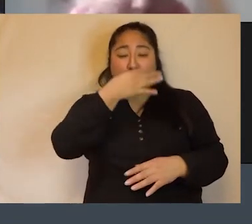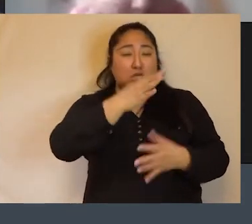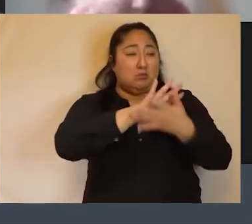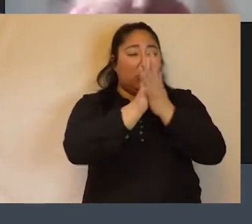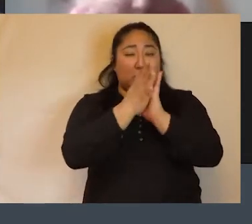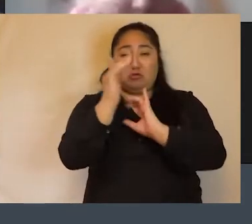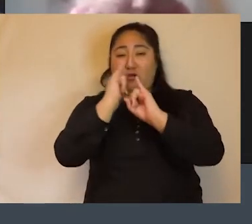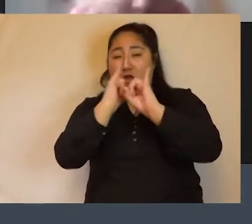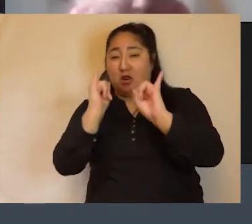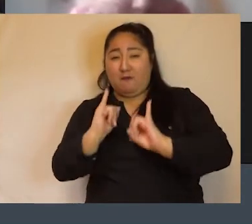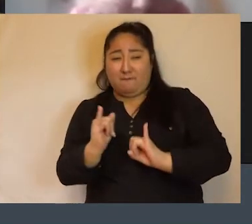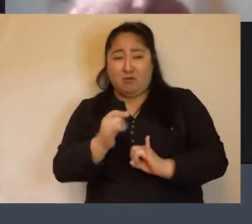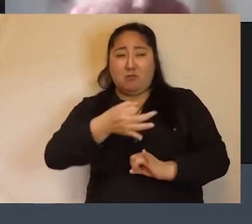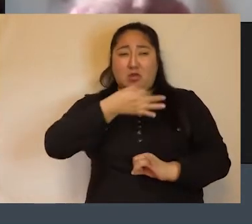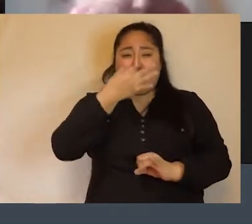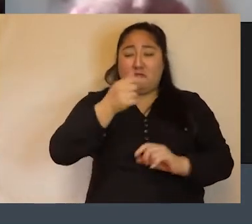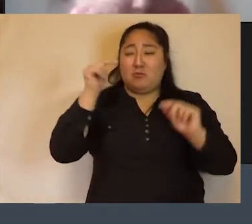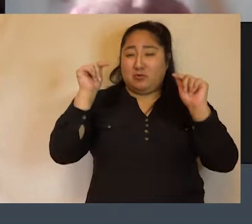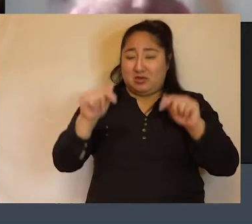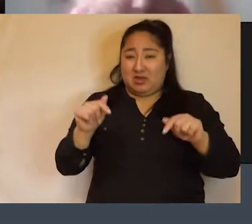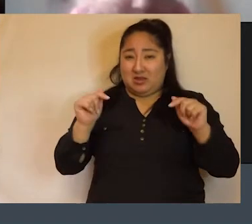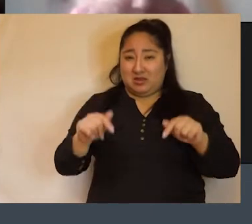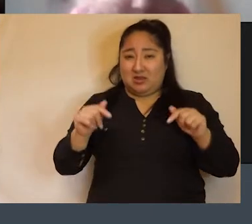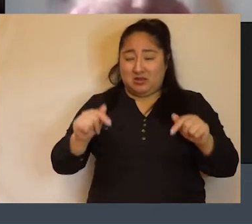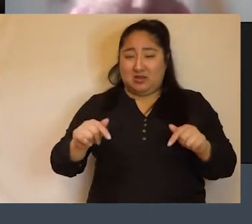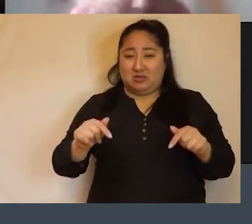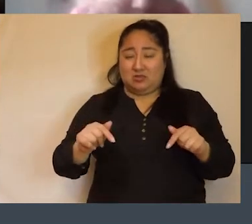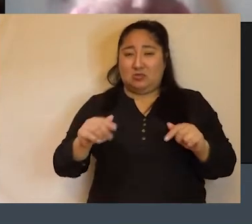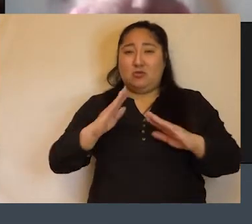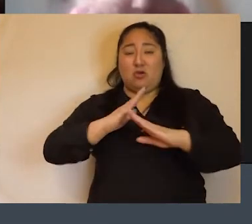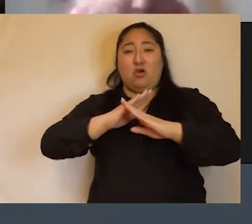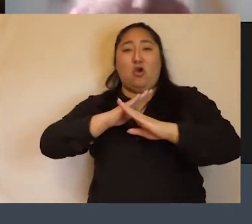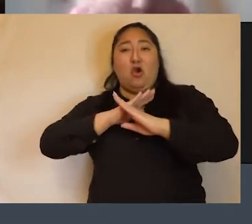nosotros lo indicamos de todas las formas posibles, que